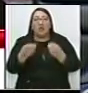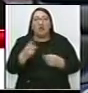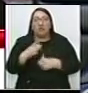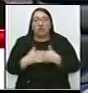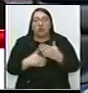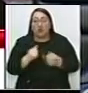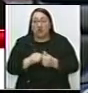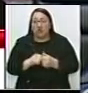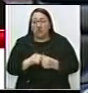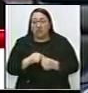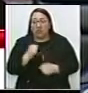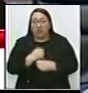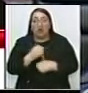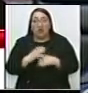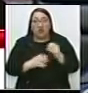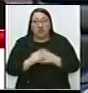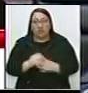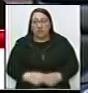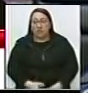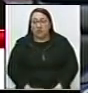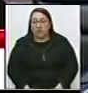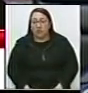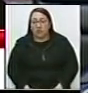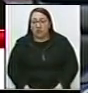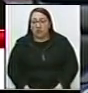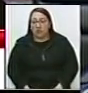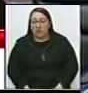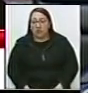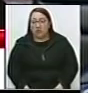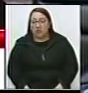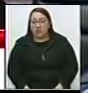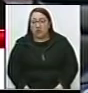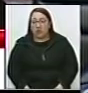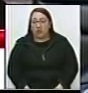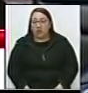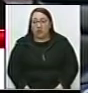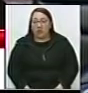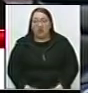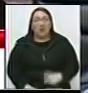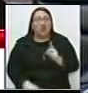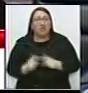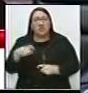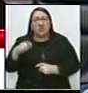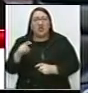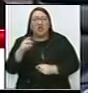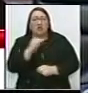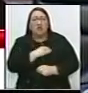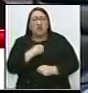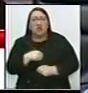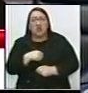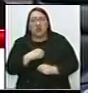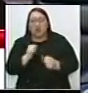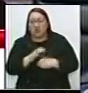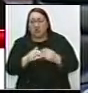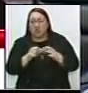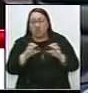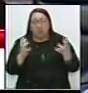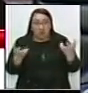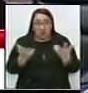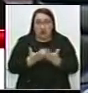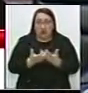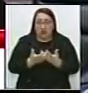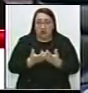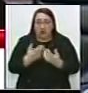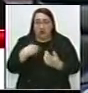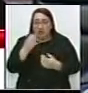de reconstrucción. ¿Son congruentes las necesidades del Ejecutivo respecto a las necesidades de la población?